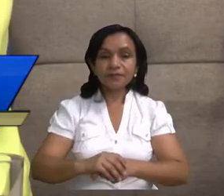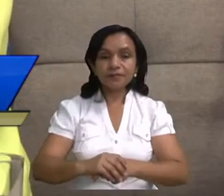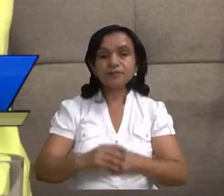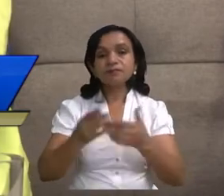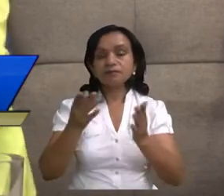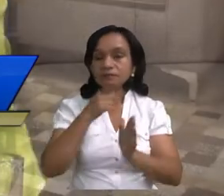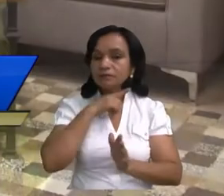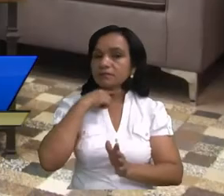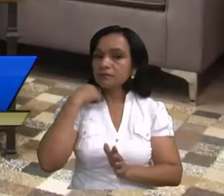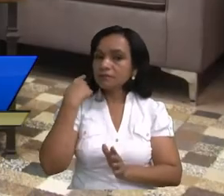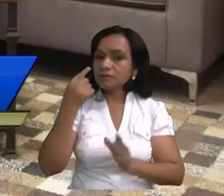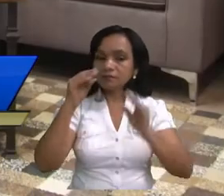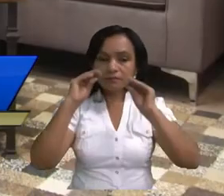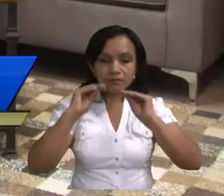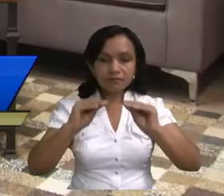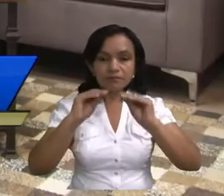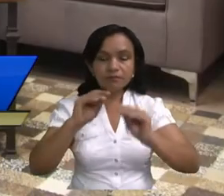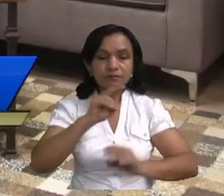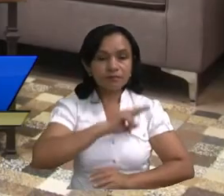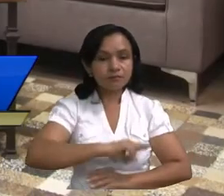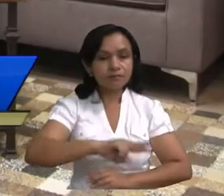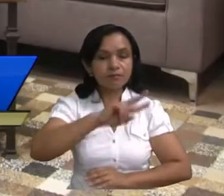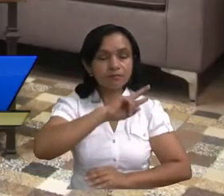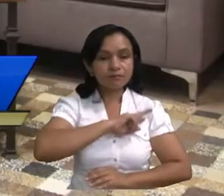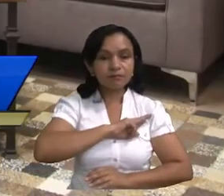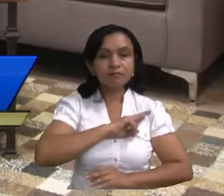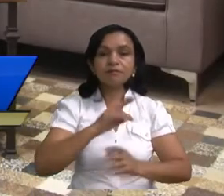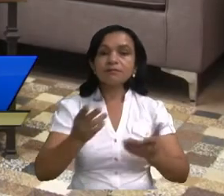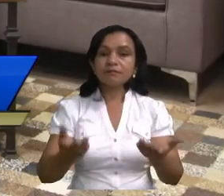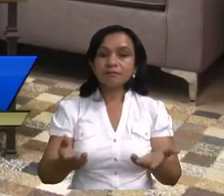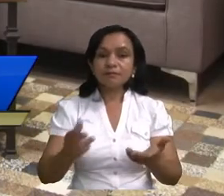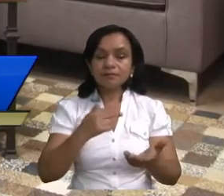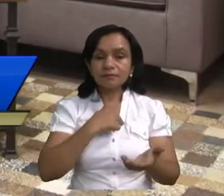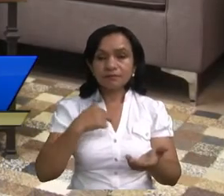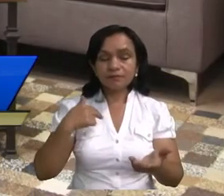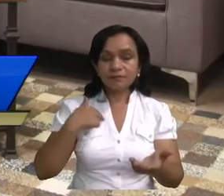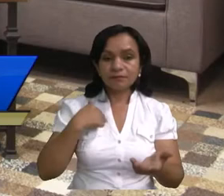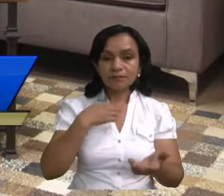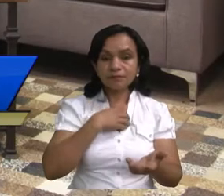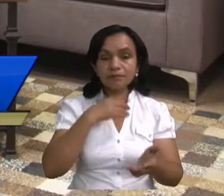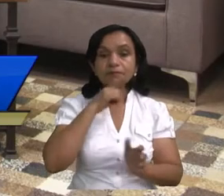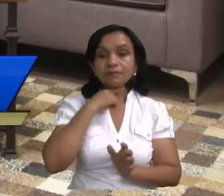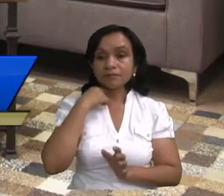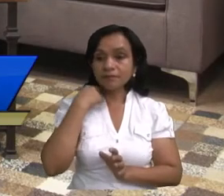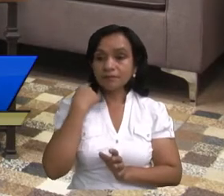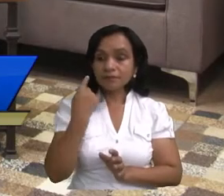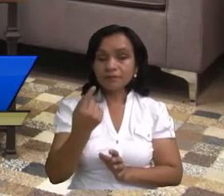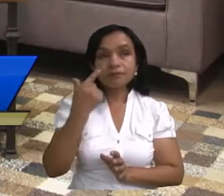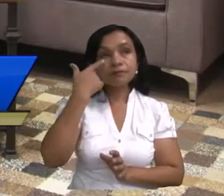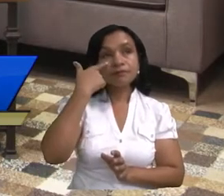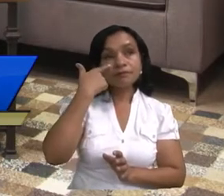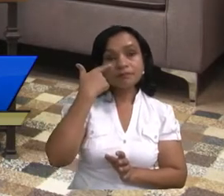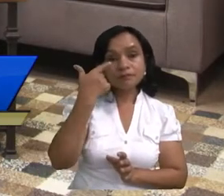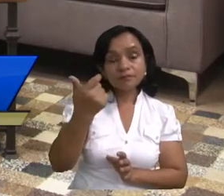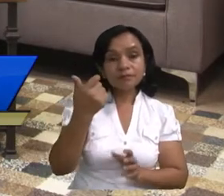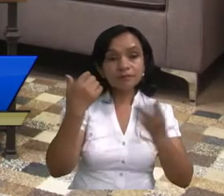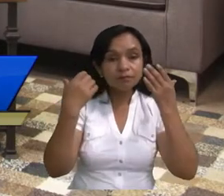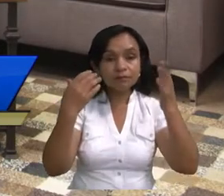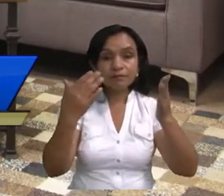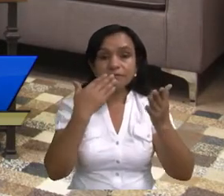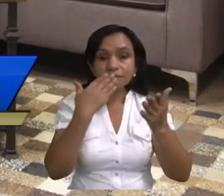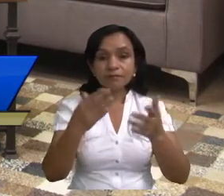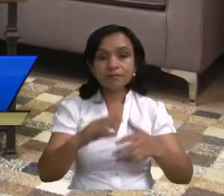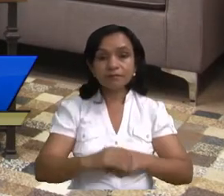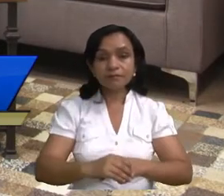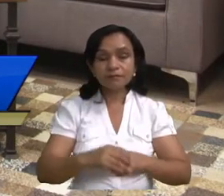una educación con esos valores intrínsecamente ligados, aferrado a nuestra realidad, pero también conociendo nuestra potencialidad. Compañera